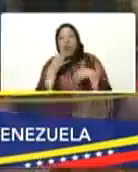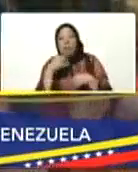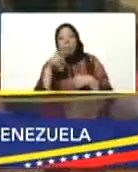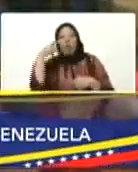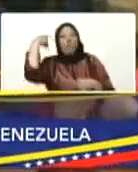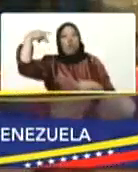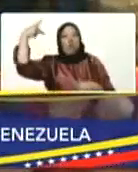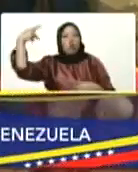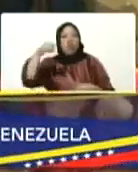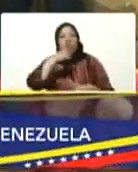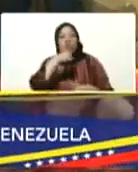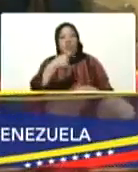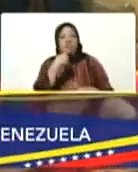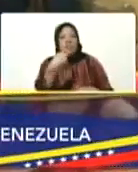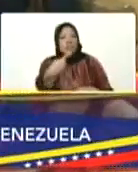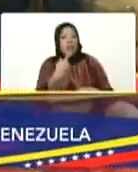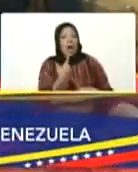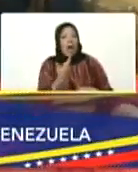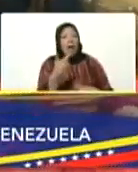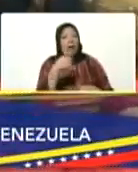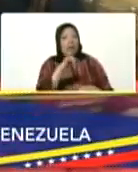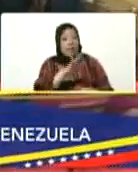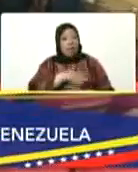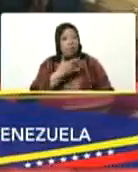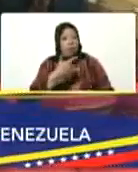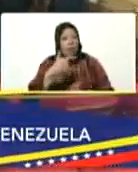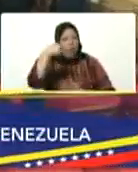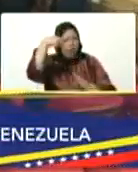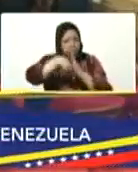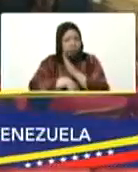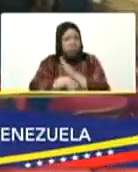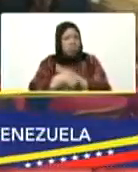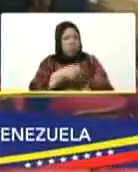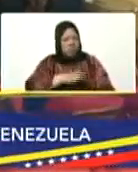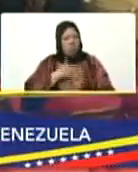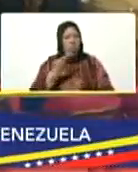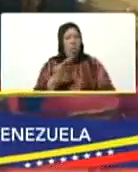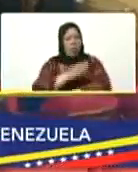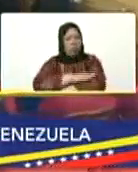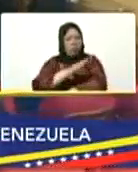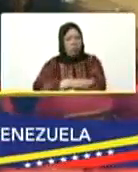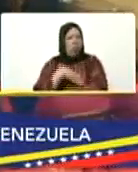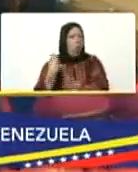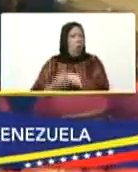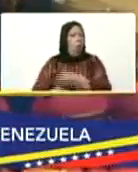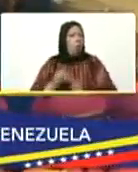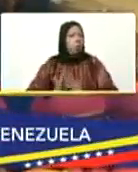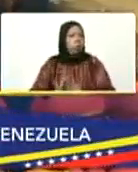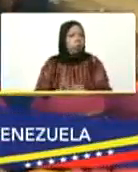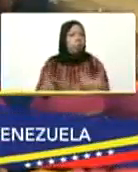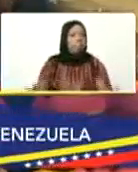Y ustedes han sido valientes, patriotas, y han cumplido la misión que se les